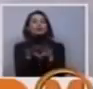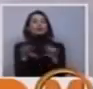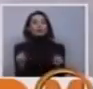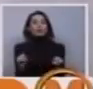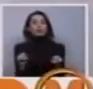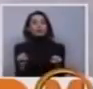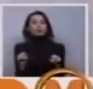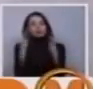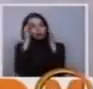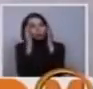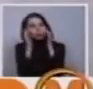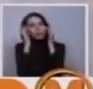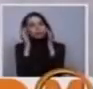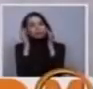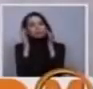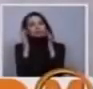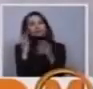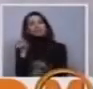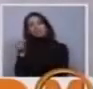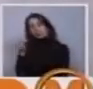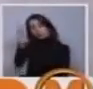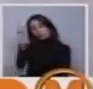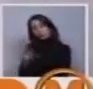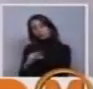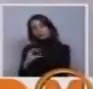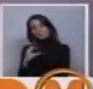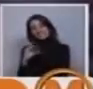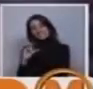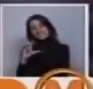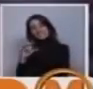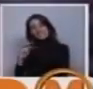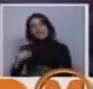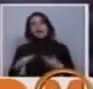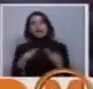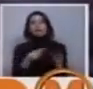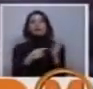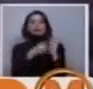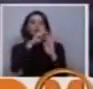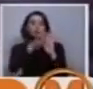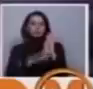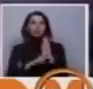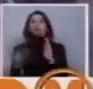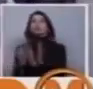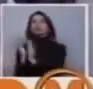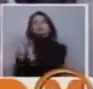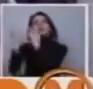compromiso y la dedicación que tú, Cecilia, has puesto en este programa.